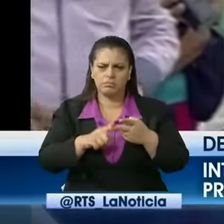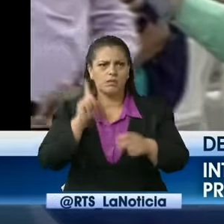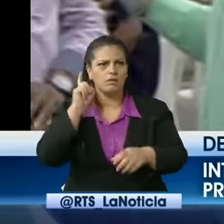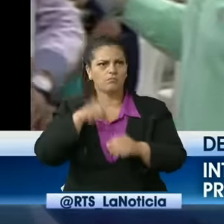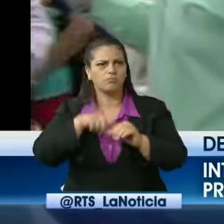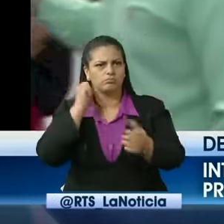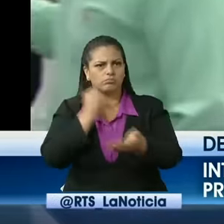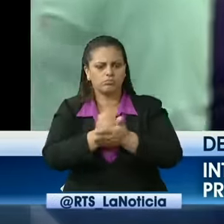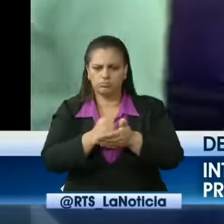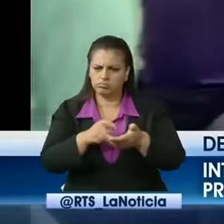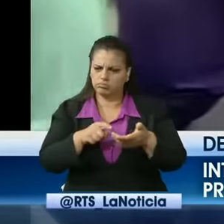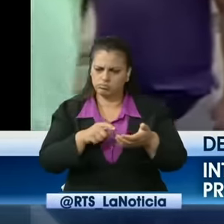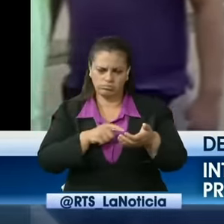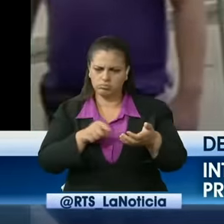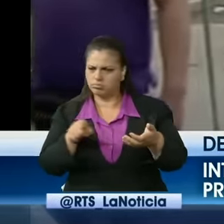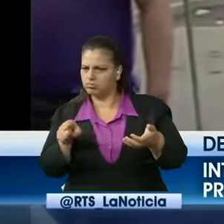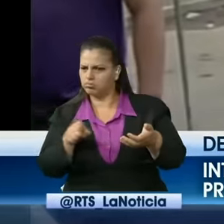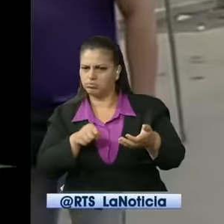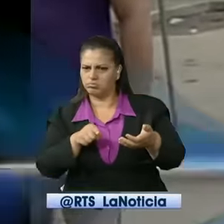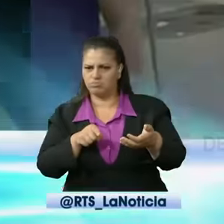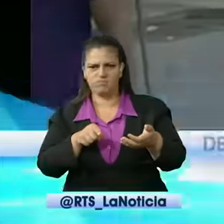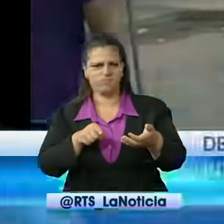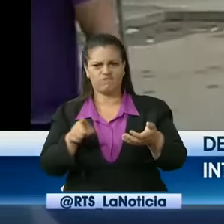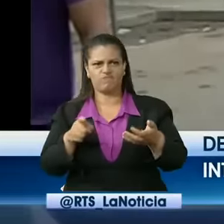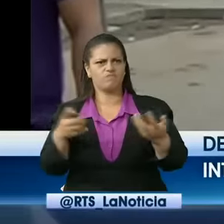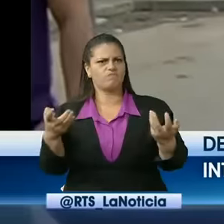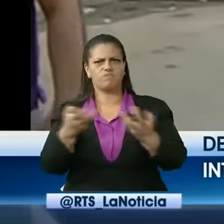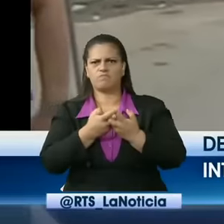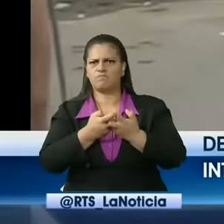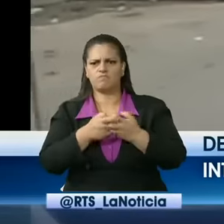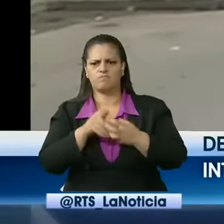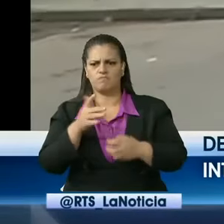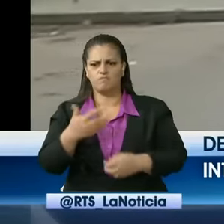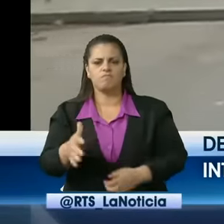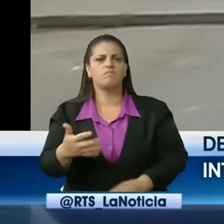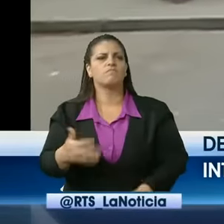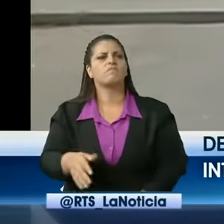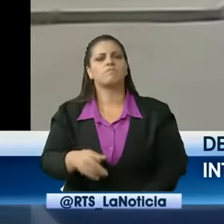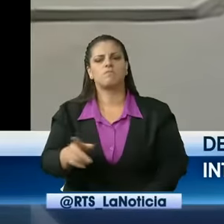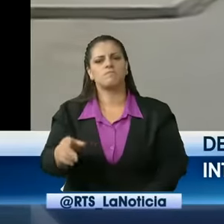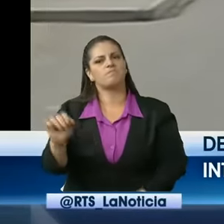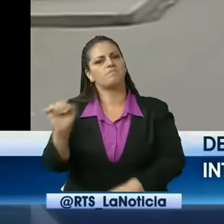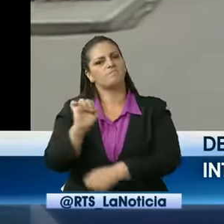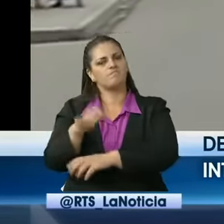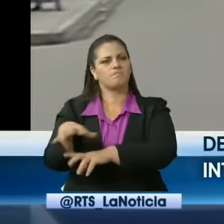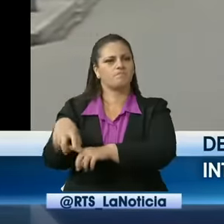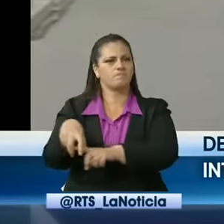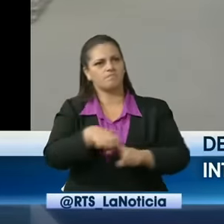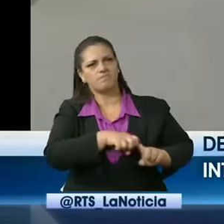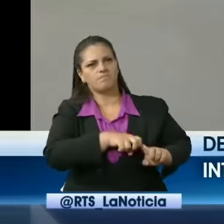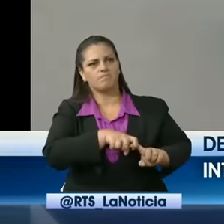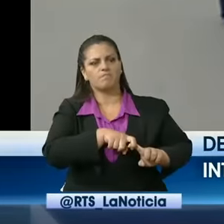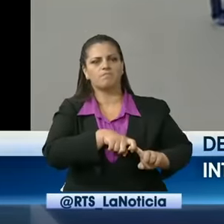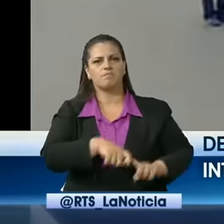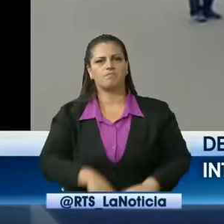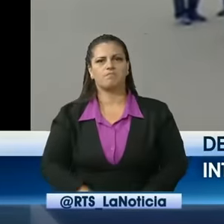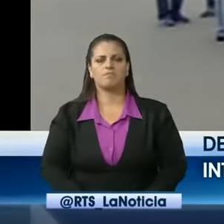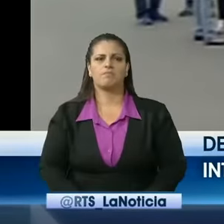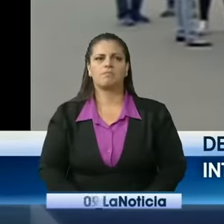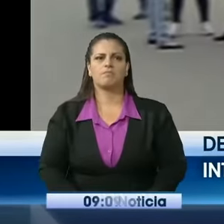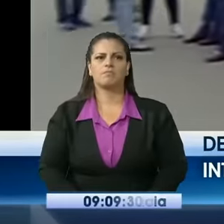policía judicial. Se coordinó con el municipio todo lo que es el aseo de las avenidas principales. Ustedes ven, ya hay otro rostro en la avenida principal. Y dentro